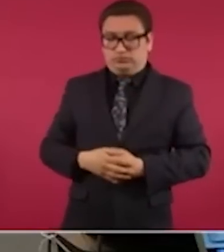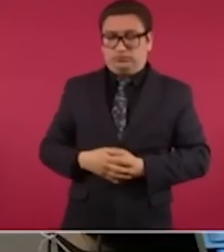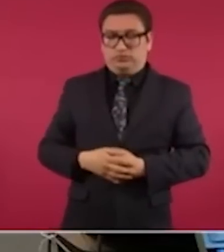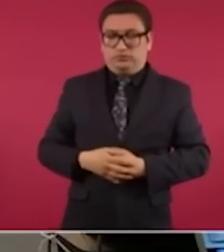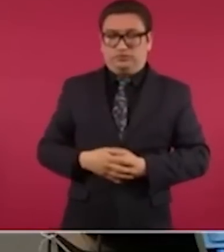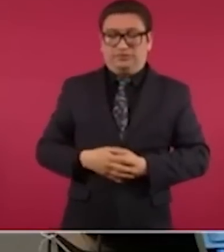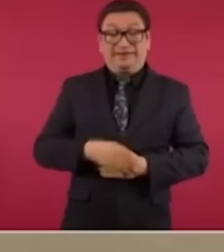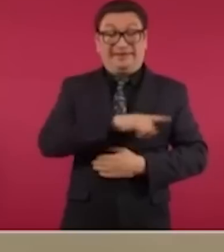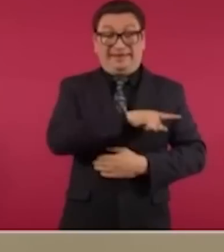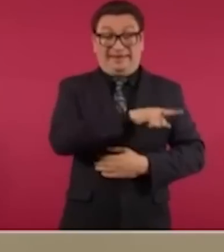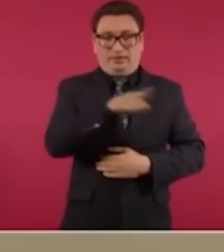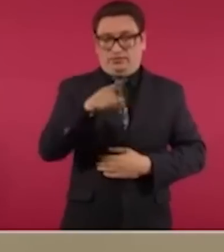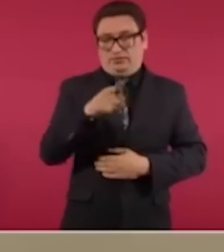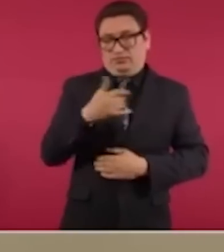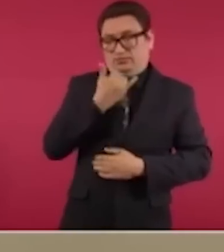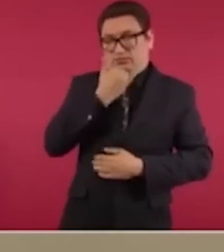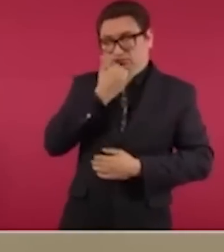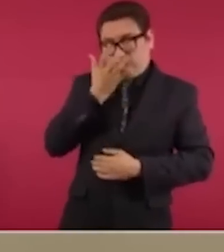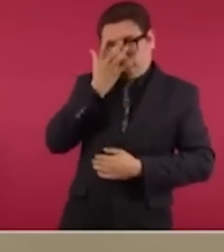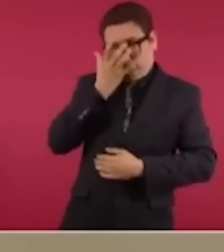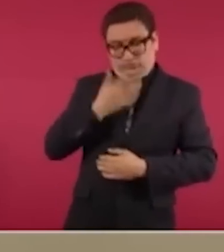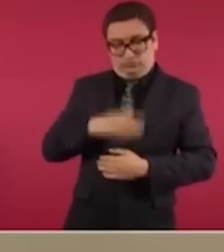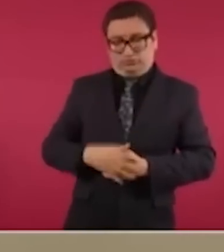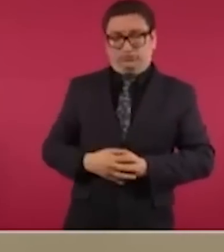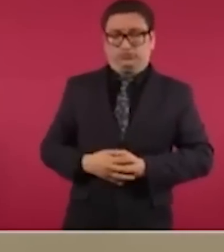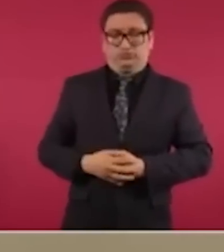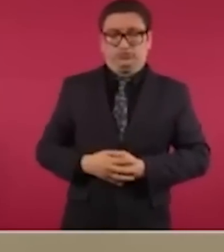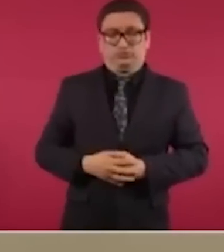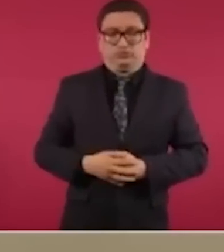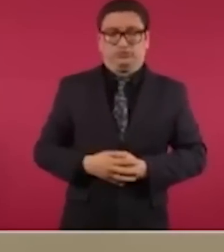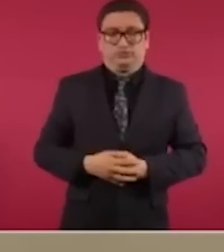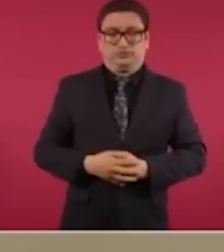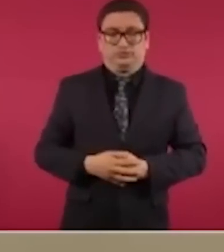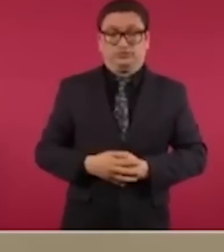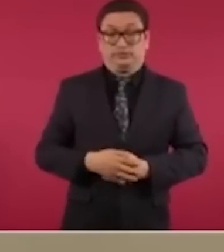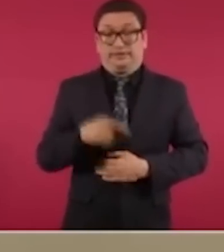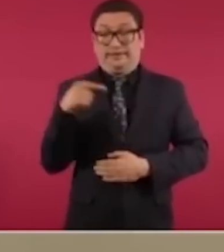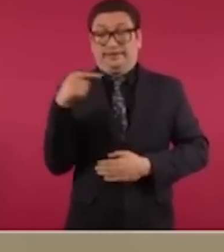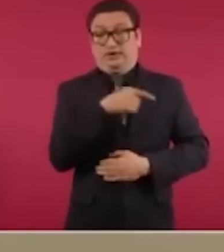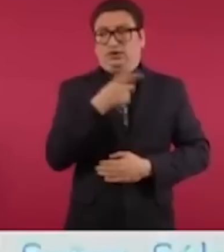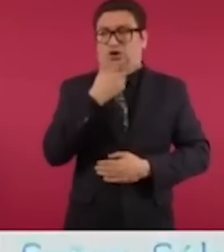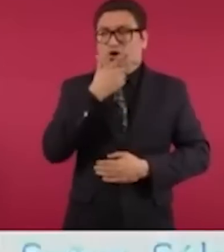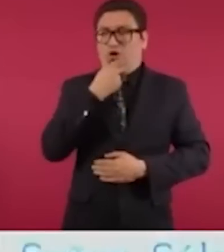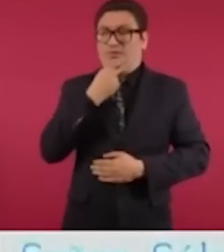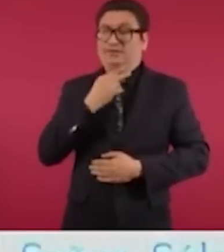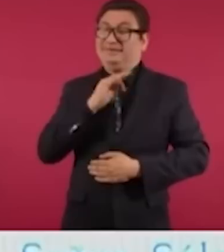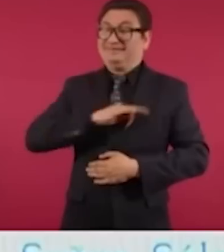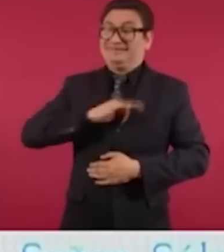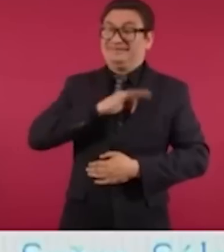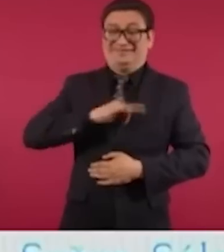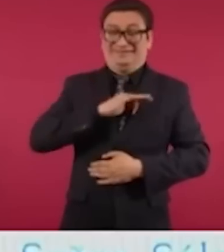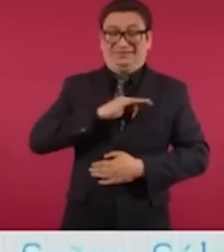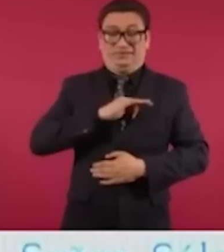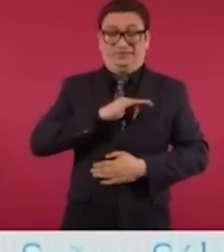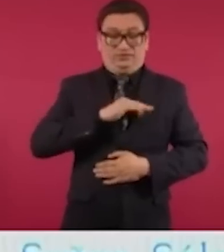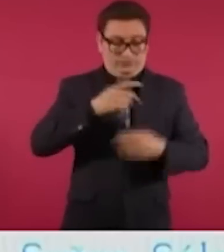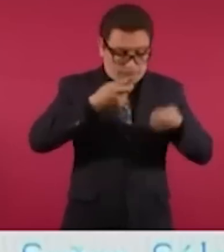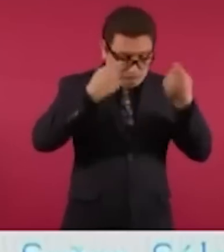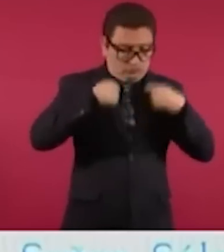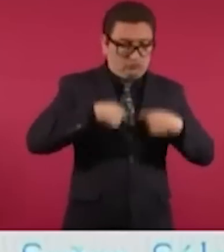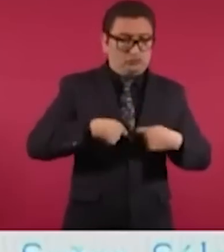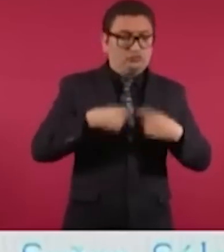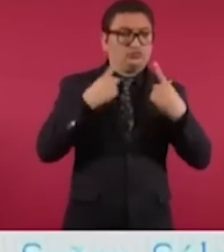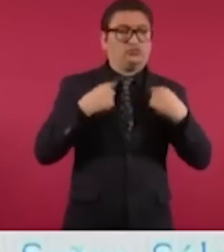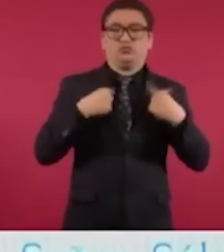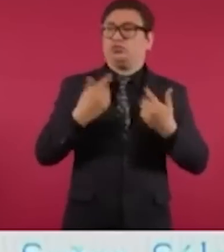contestaron apenados los mensajeros el hombre feliz no tiene camisa